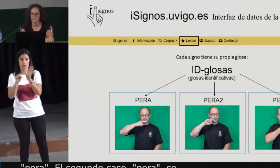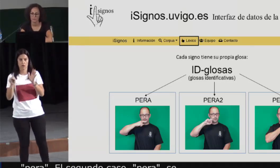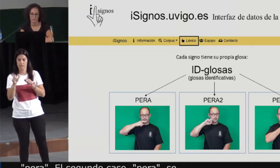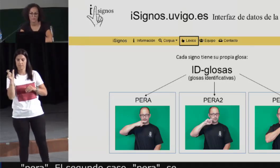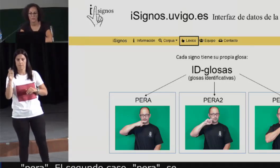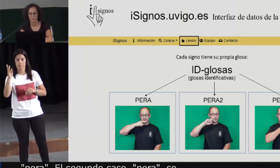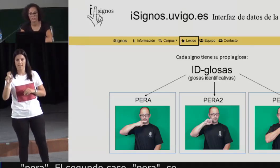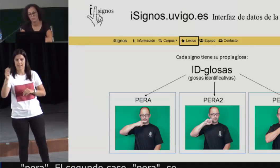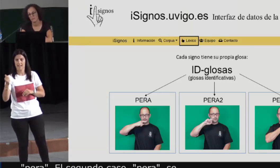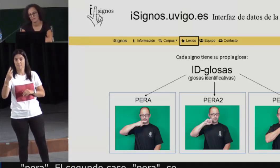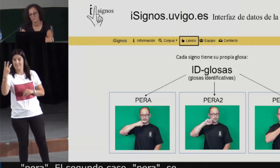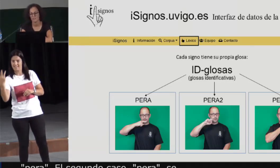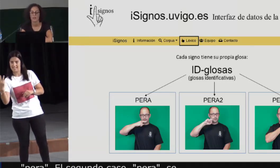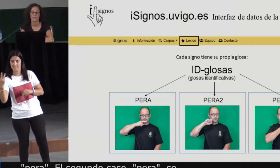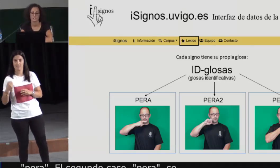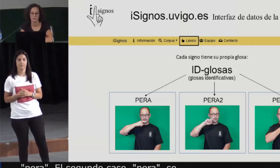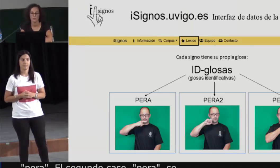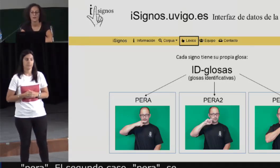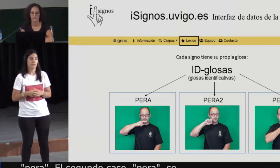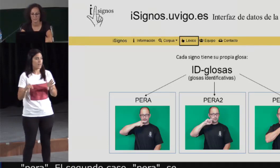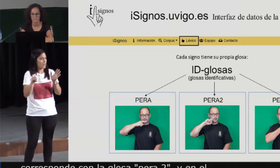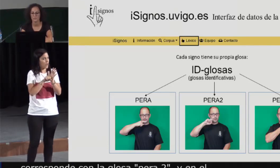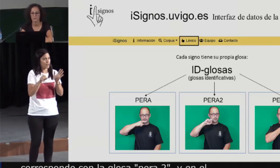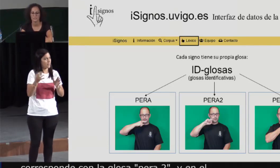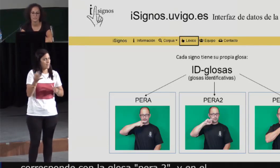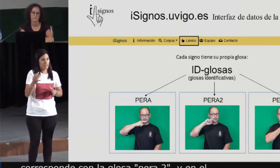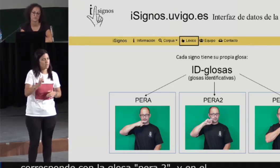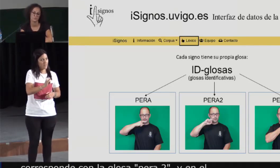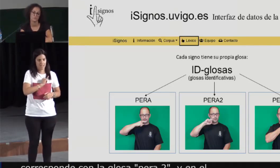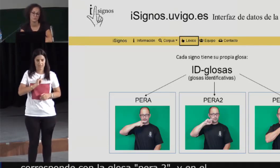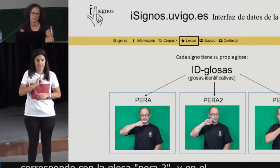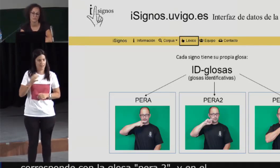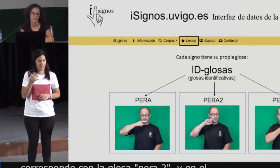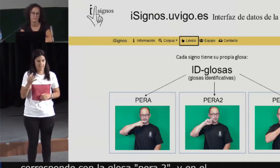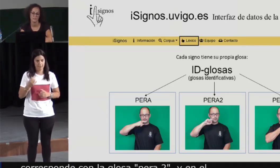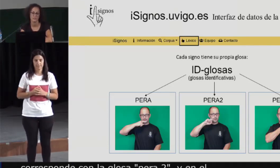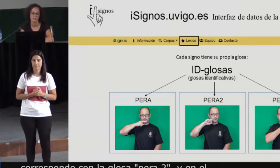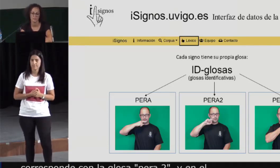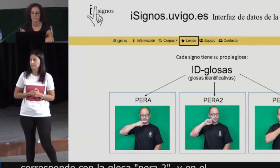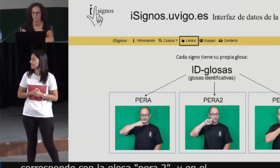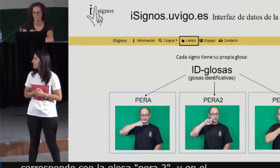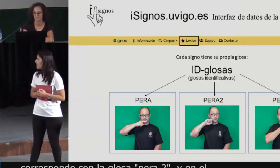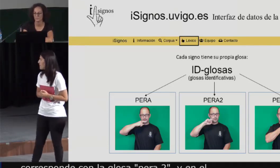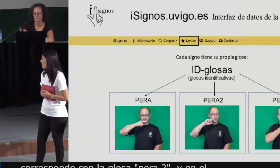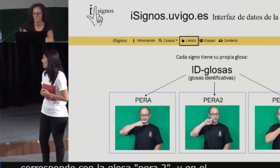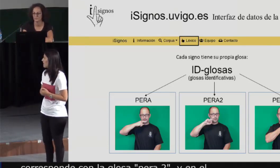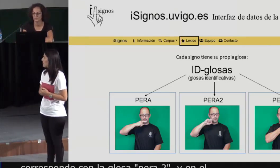es anotado con la glosa pera 3. De esta forma, cada signo tiene su glosa identificativa.